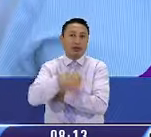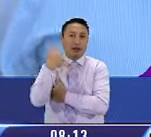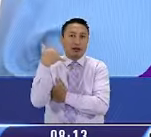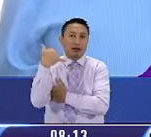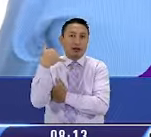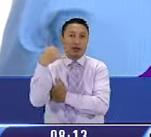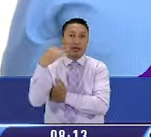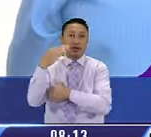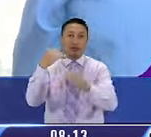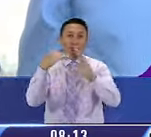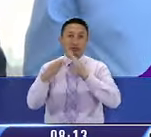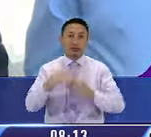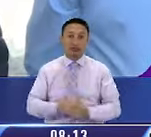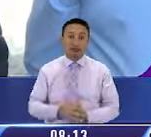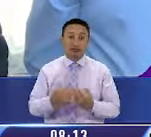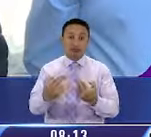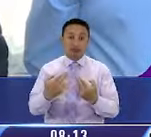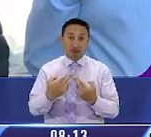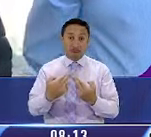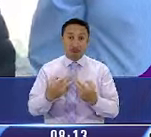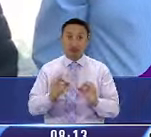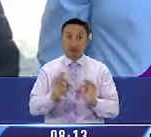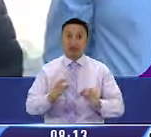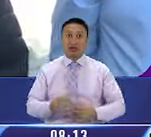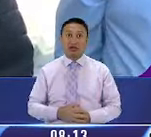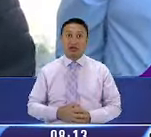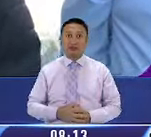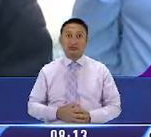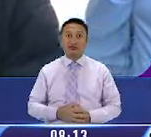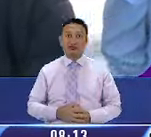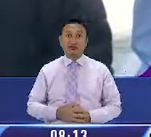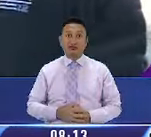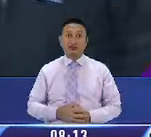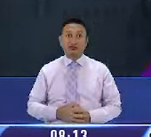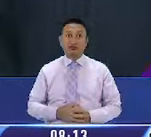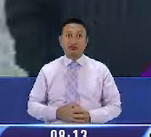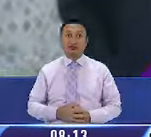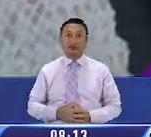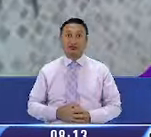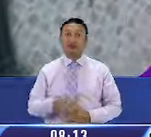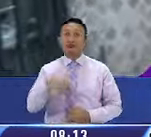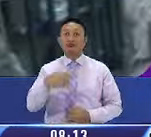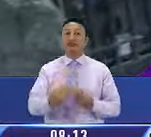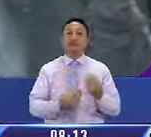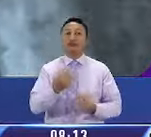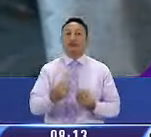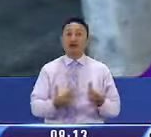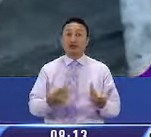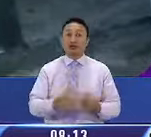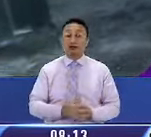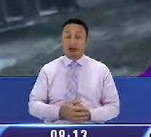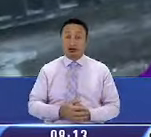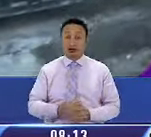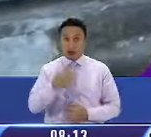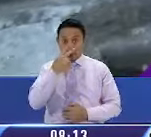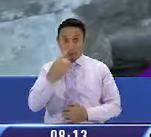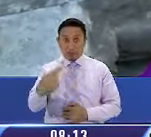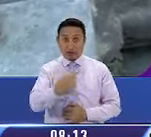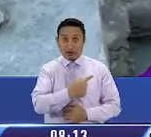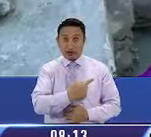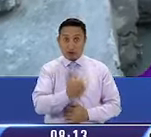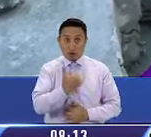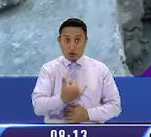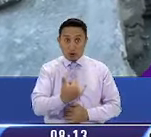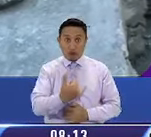mandado por correo, no contestan ni el correo, nada, no sé qué lo vamos a hacer. Y esto, como lo ven, hoy